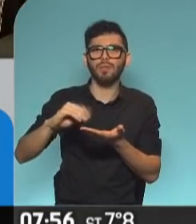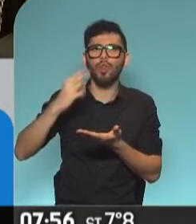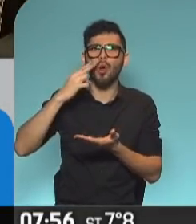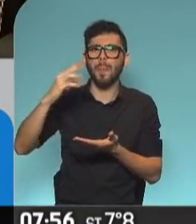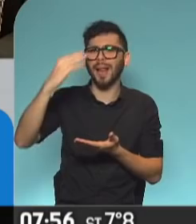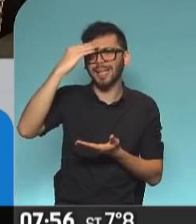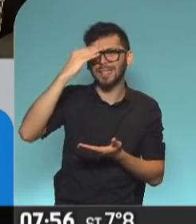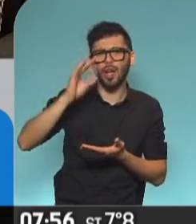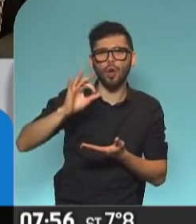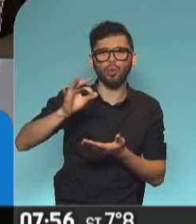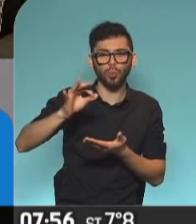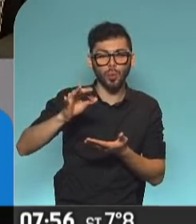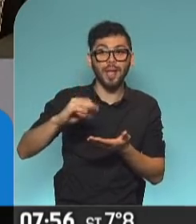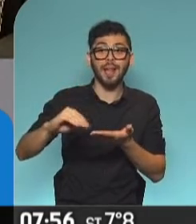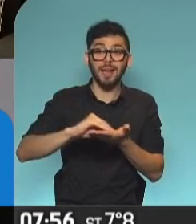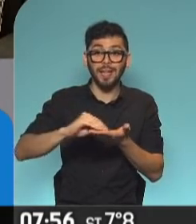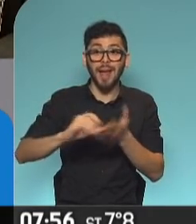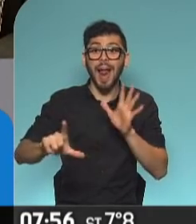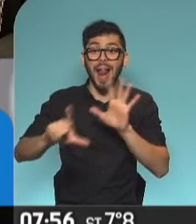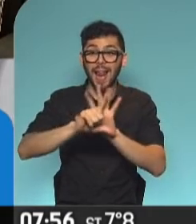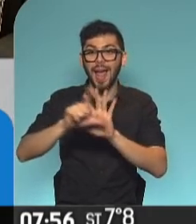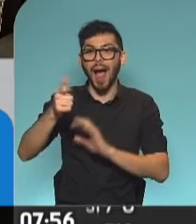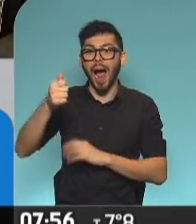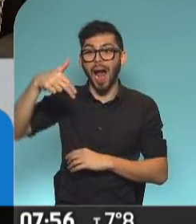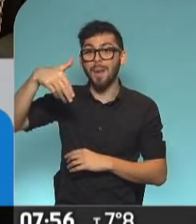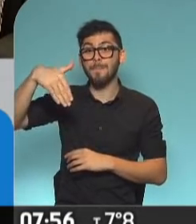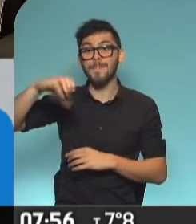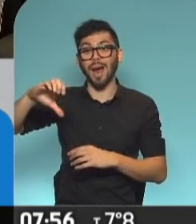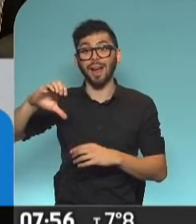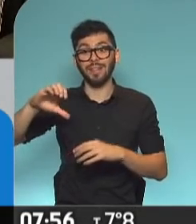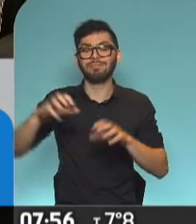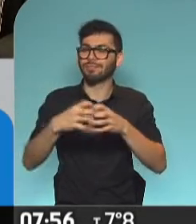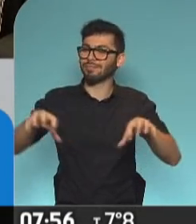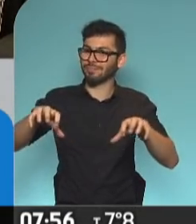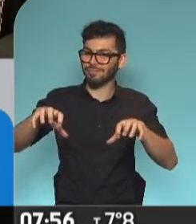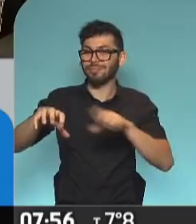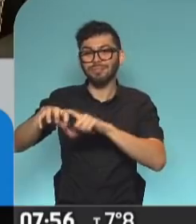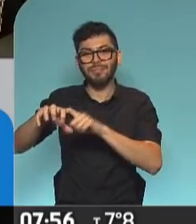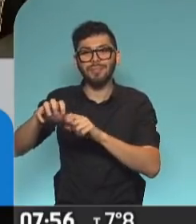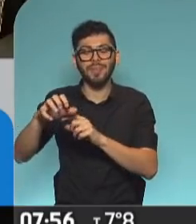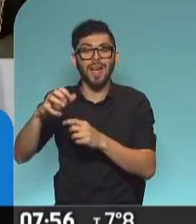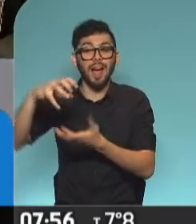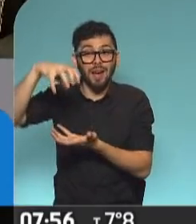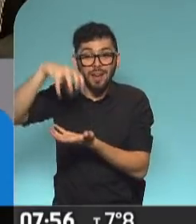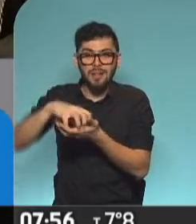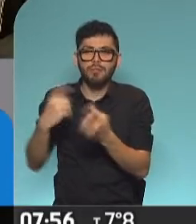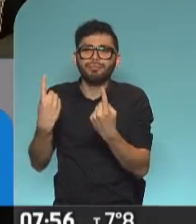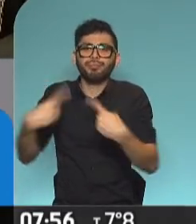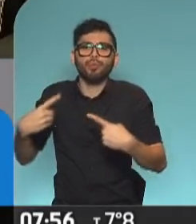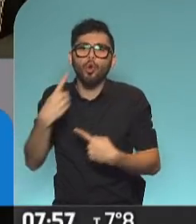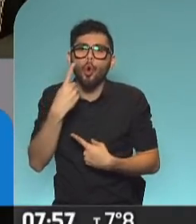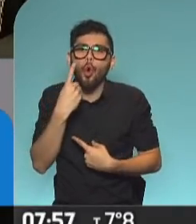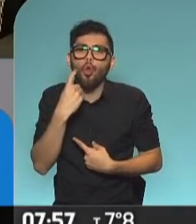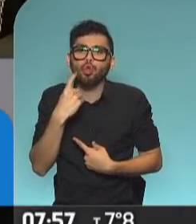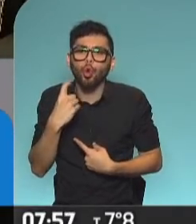octubre del 2015, cuando sancionaron la ley de la ANMAC. Esta agencia, que es la Agencia Nacional de Materiales Controlados, la diferencia que tiene con